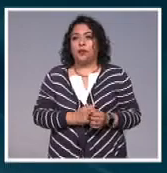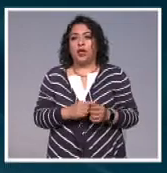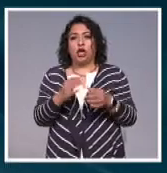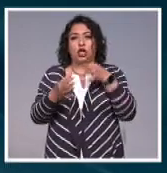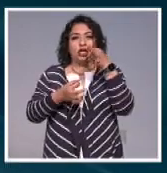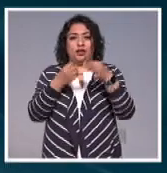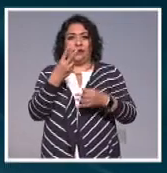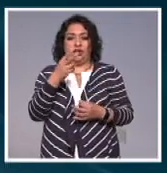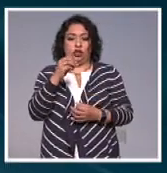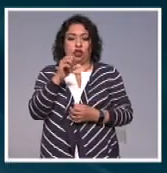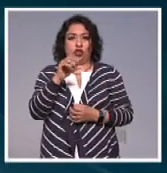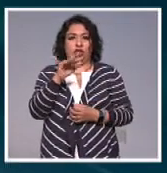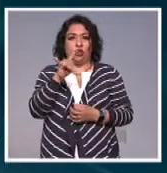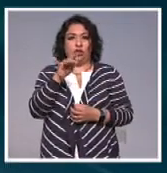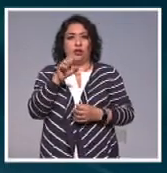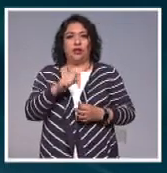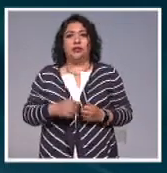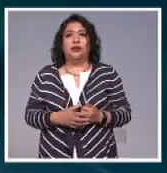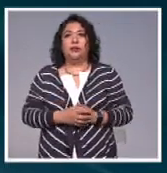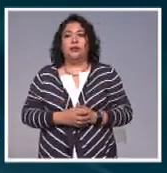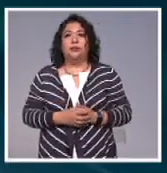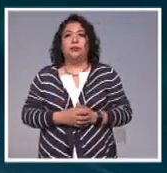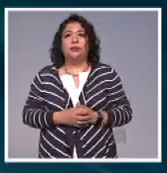Noticias 22, Óscar Cortés.